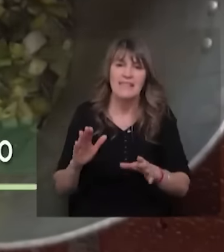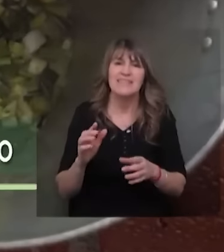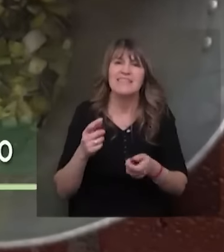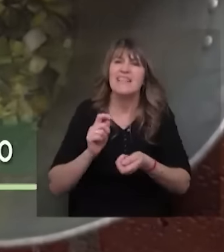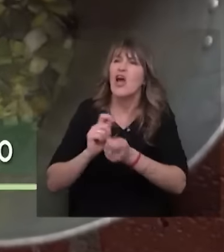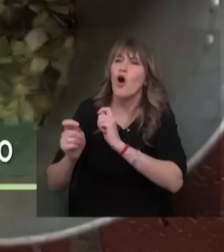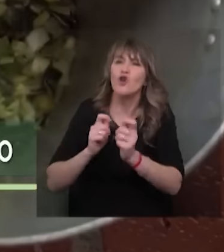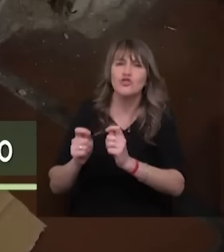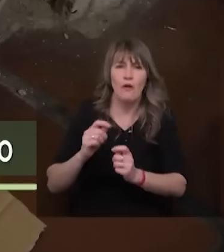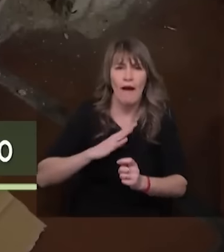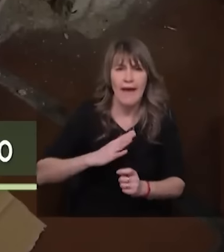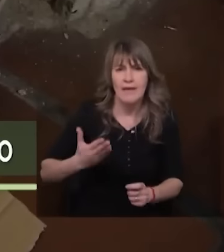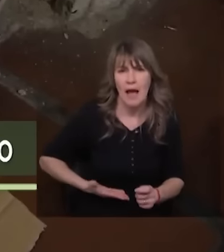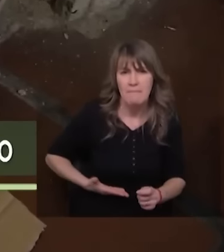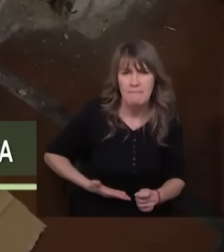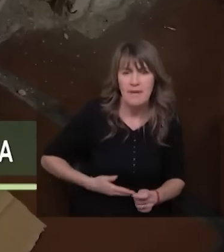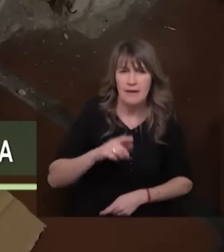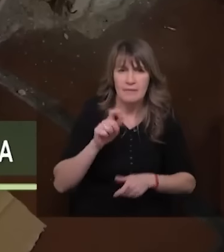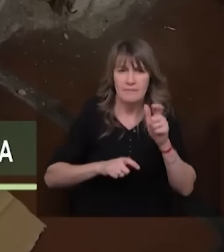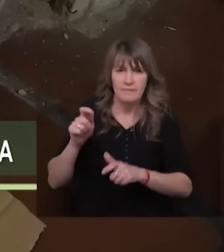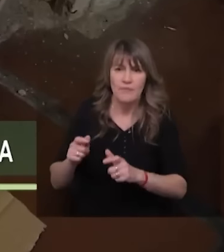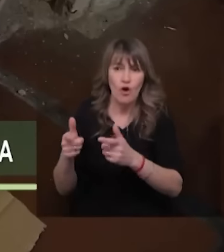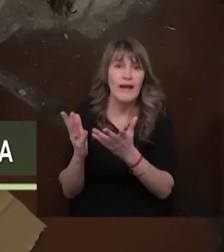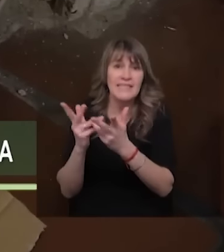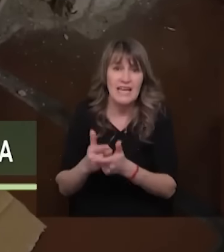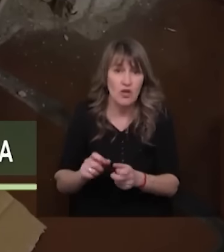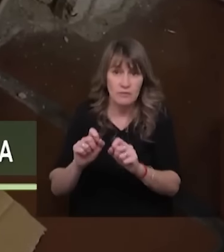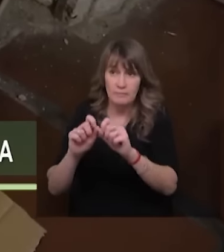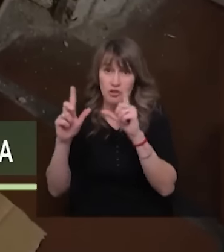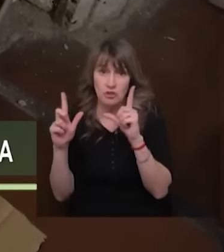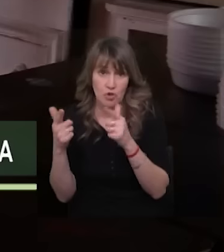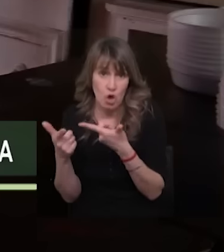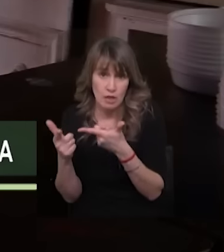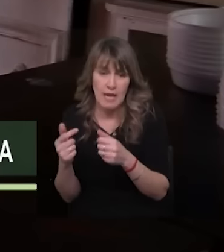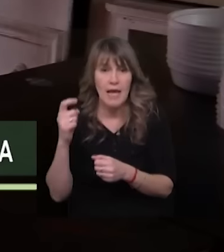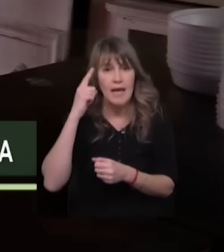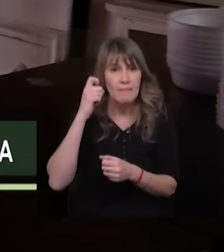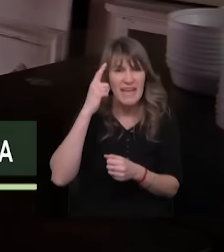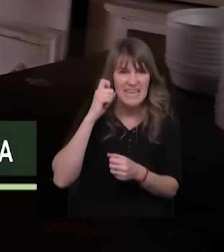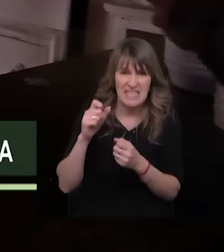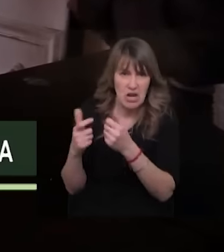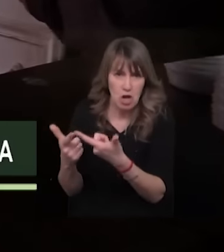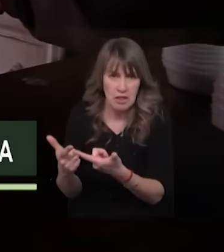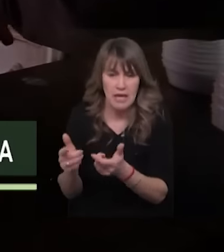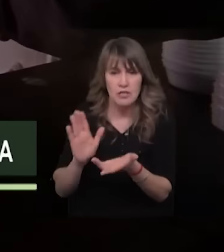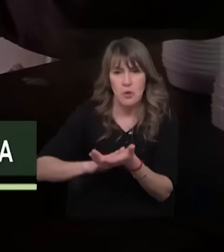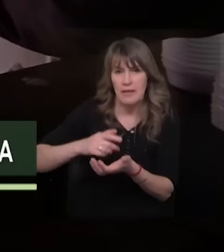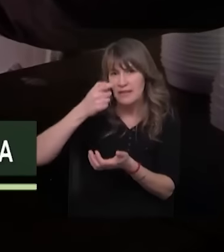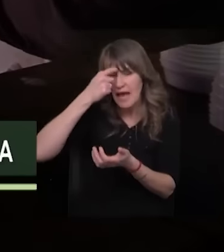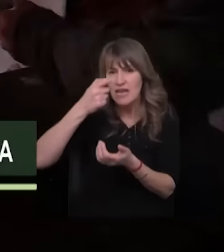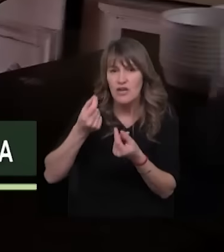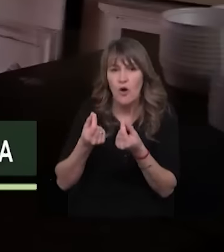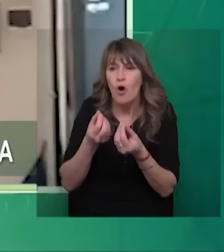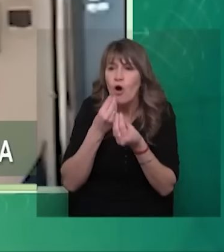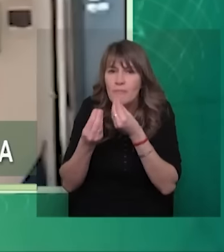gente recuerdan que esta organización no tenía personería jurídica no tenía experiencia ni criterios técnicos sobre el manejo de